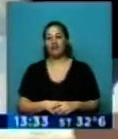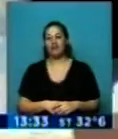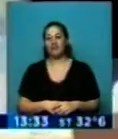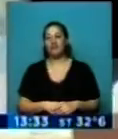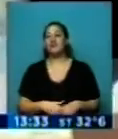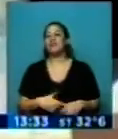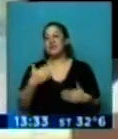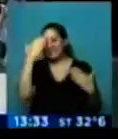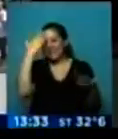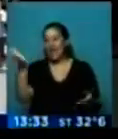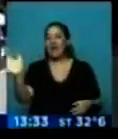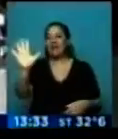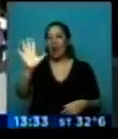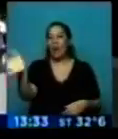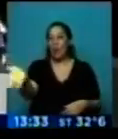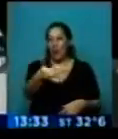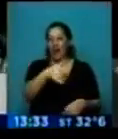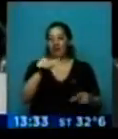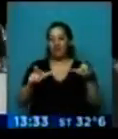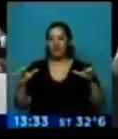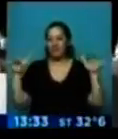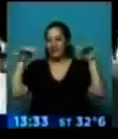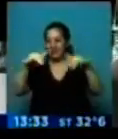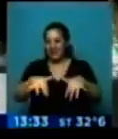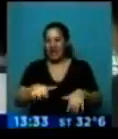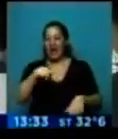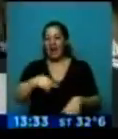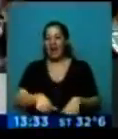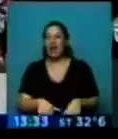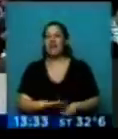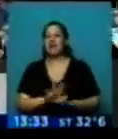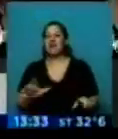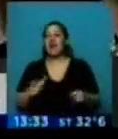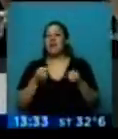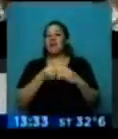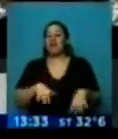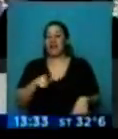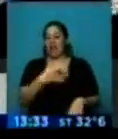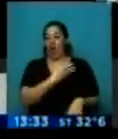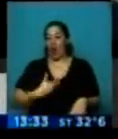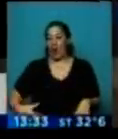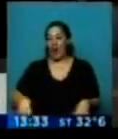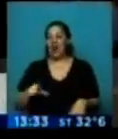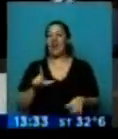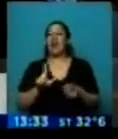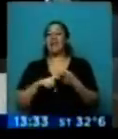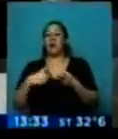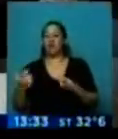la multitud en esta primera hora al frente del Ejecutivo Nacional, la primera